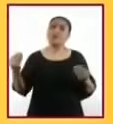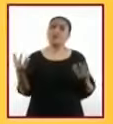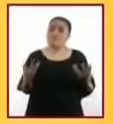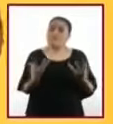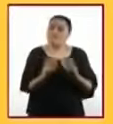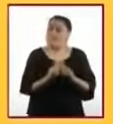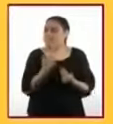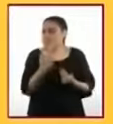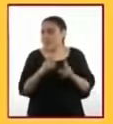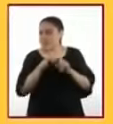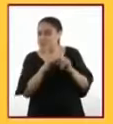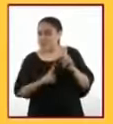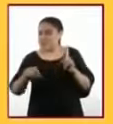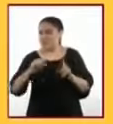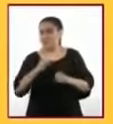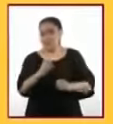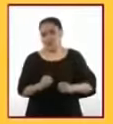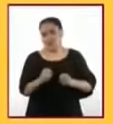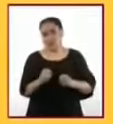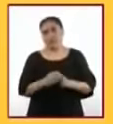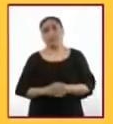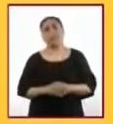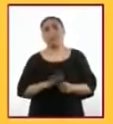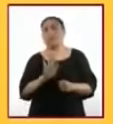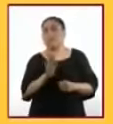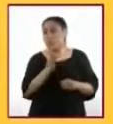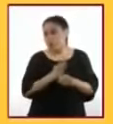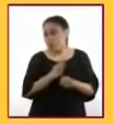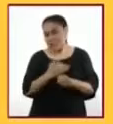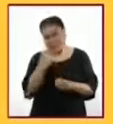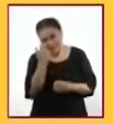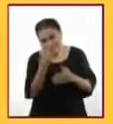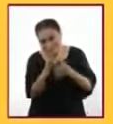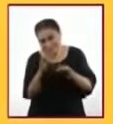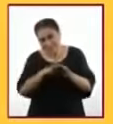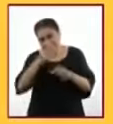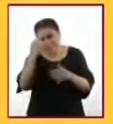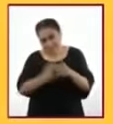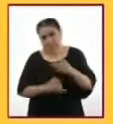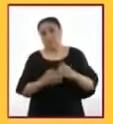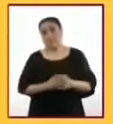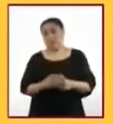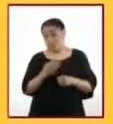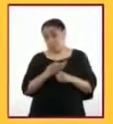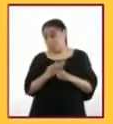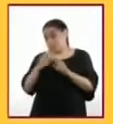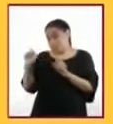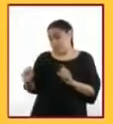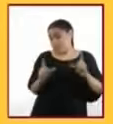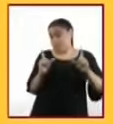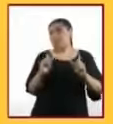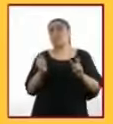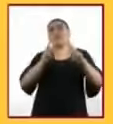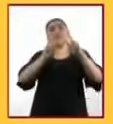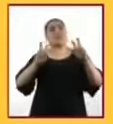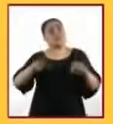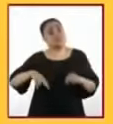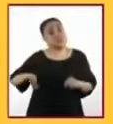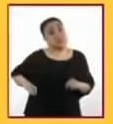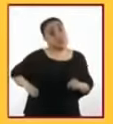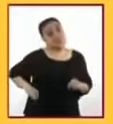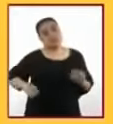como país. Pero, ¿qué les parece si entramos en materia? Les proponemos abordar un tema muy interesante,